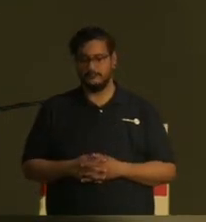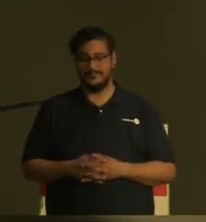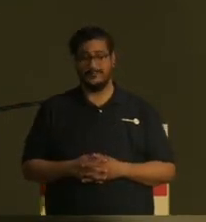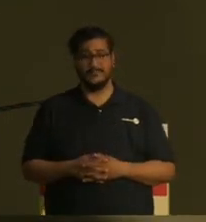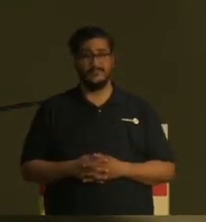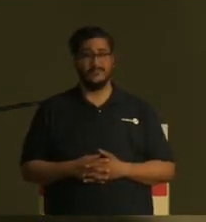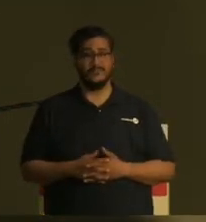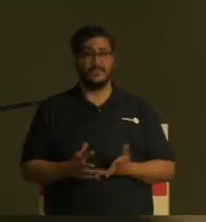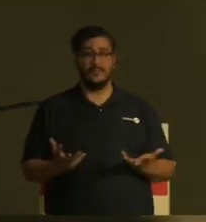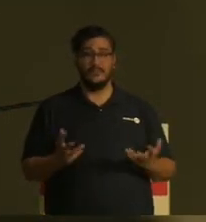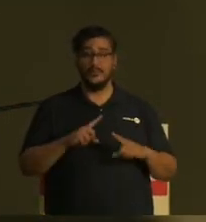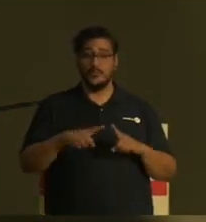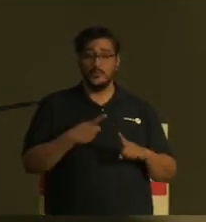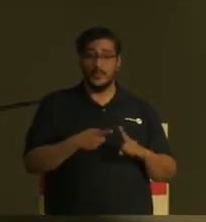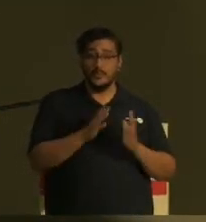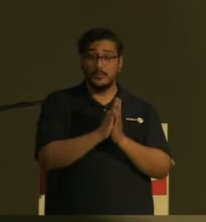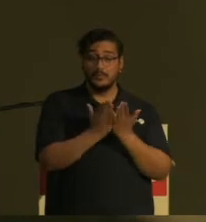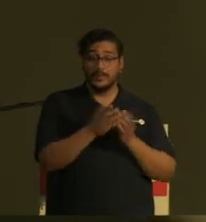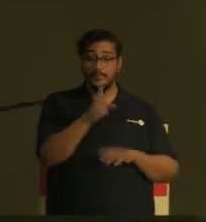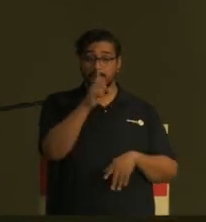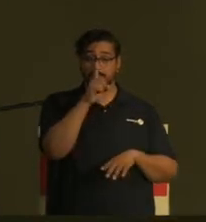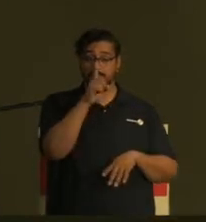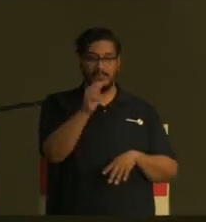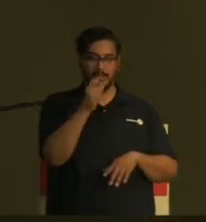justamente cuando un libro no dice lo que dice.